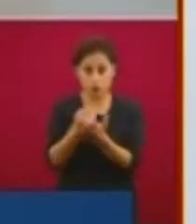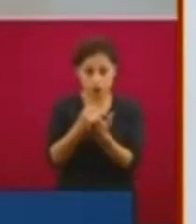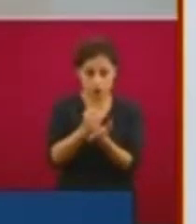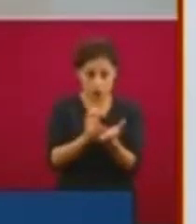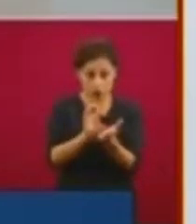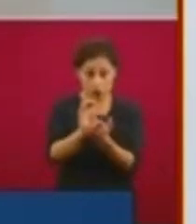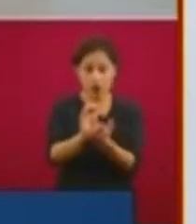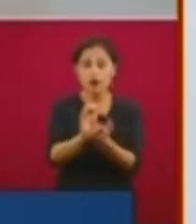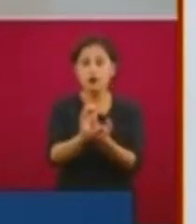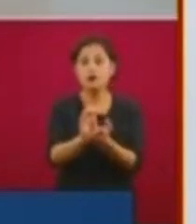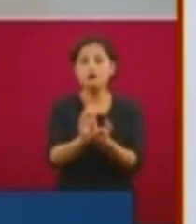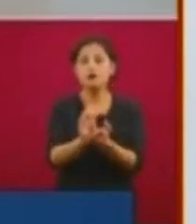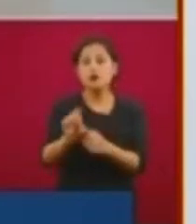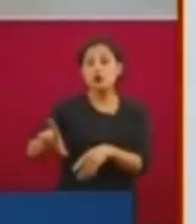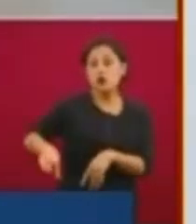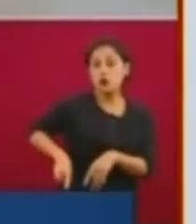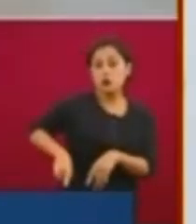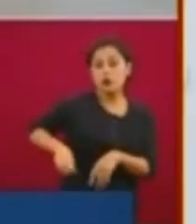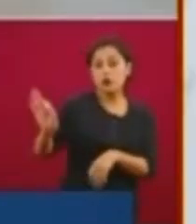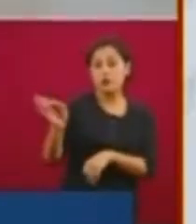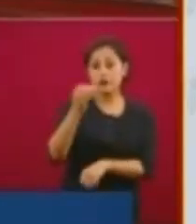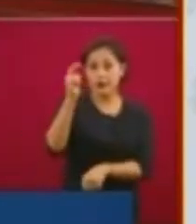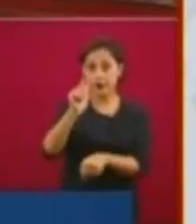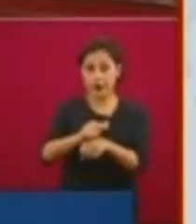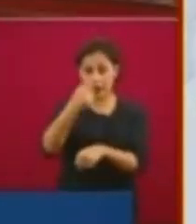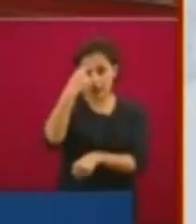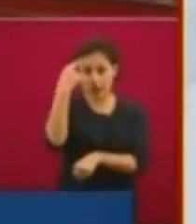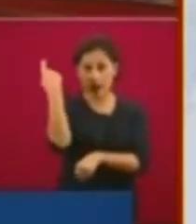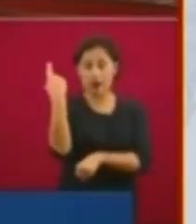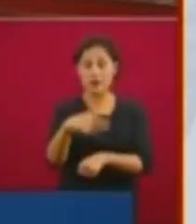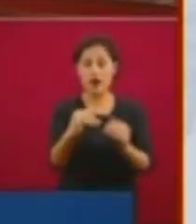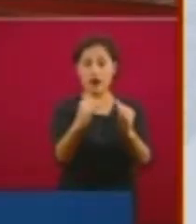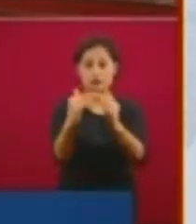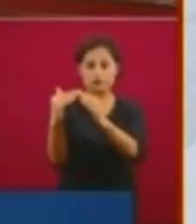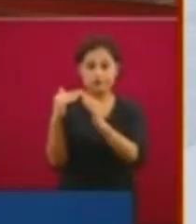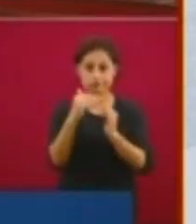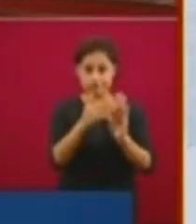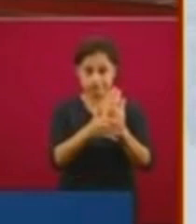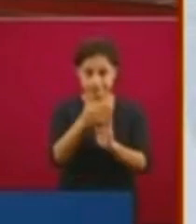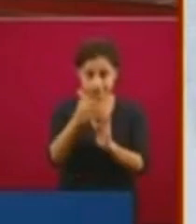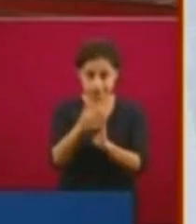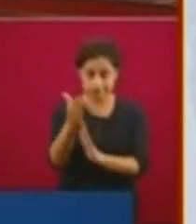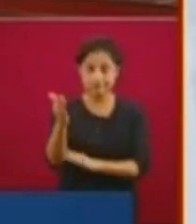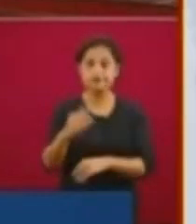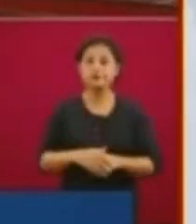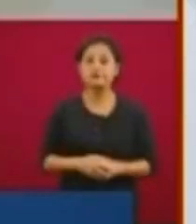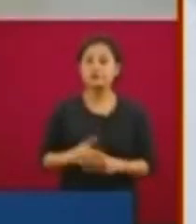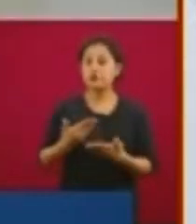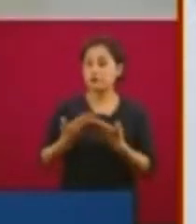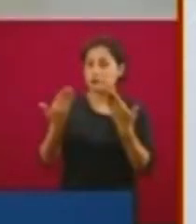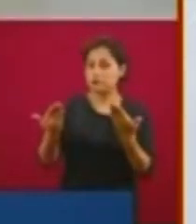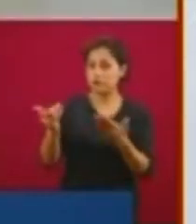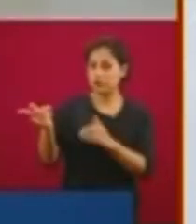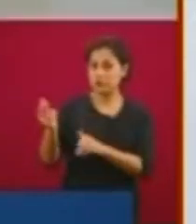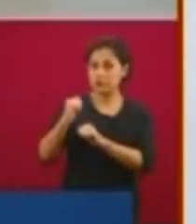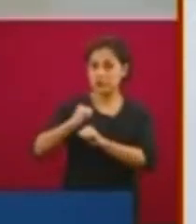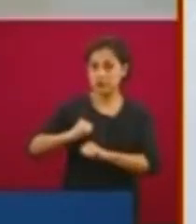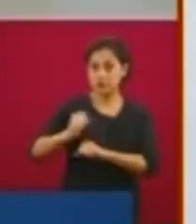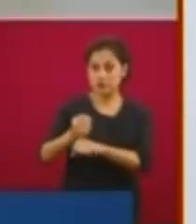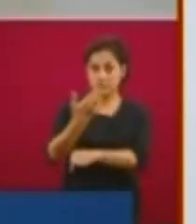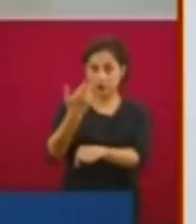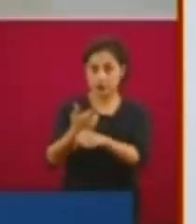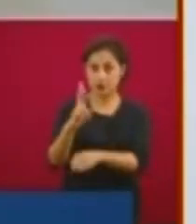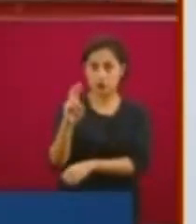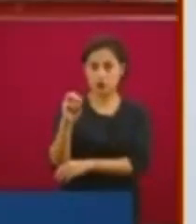el número o la posibilidad de programas y de acceso a créditos para la población. Y algo que hemos venido trabajando es